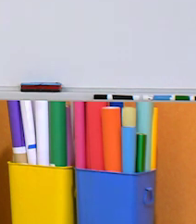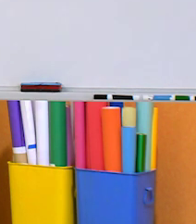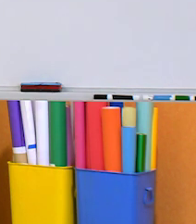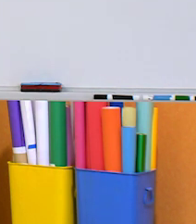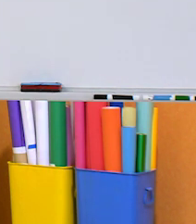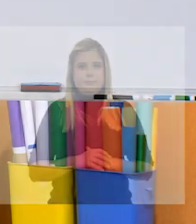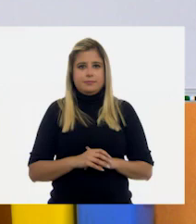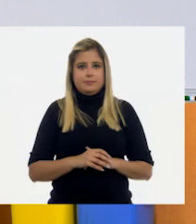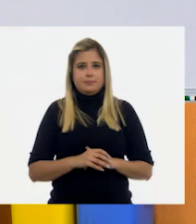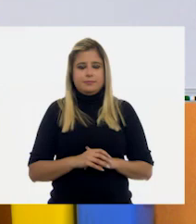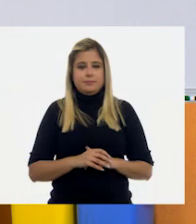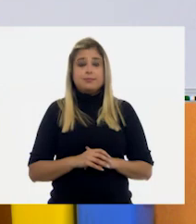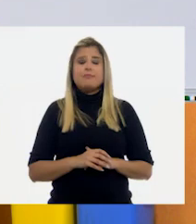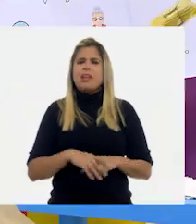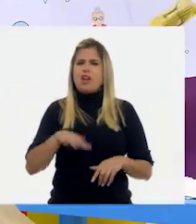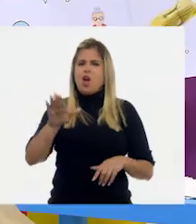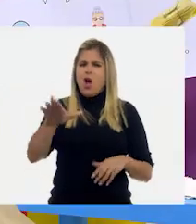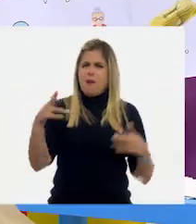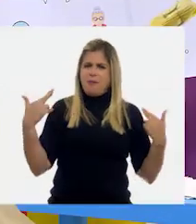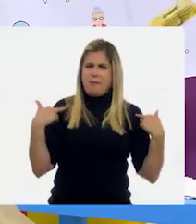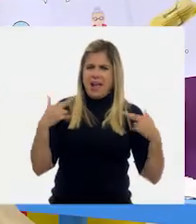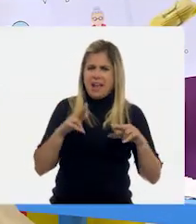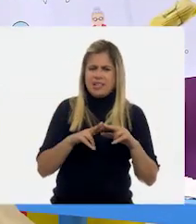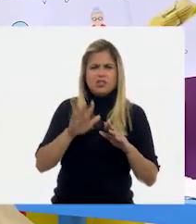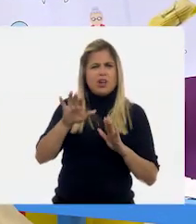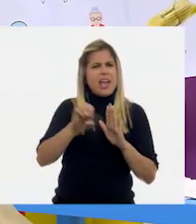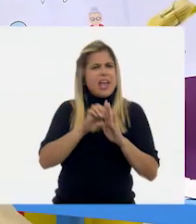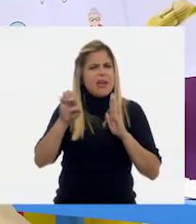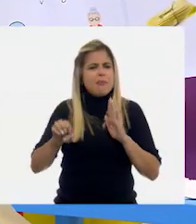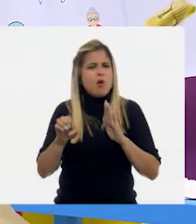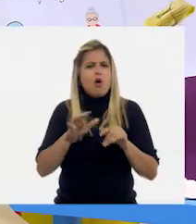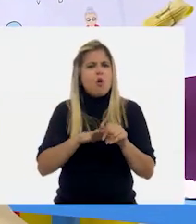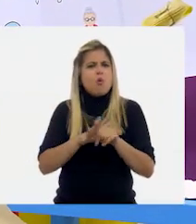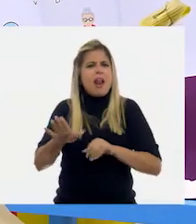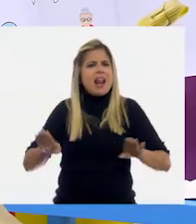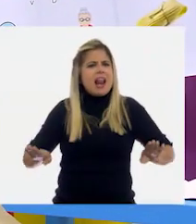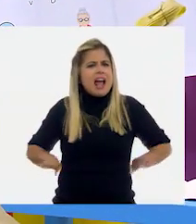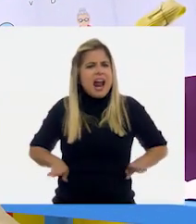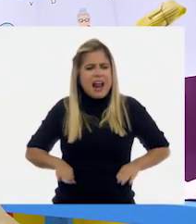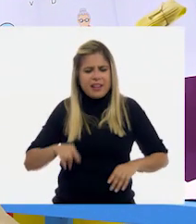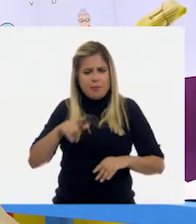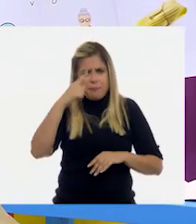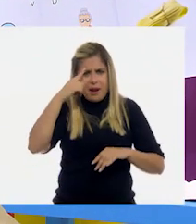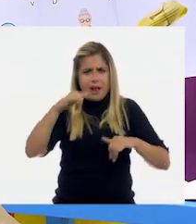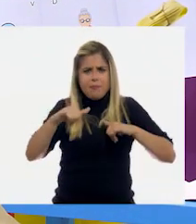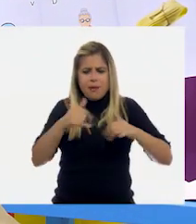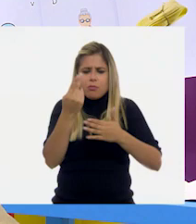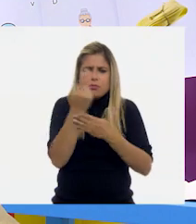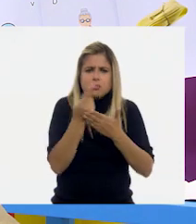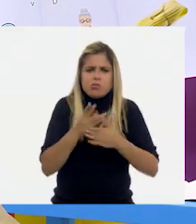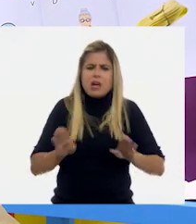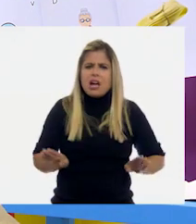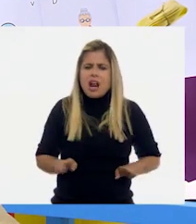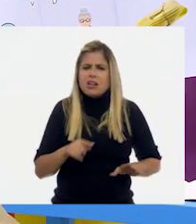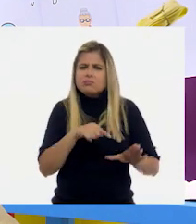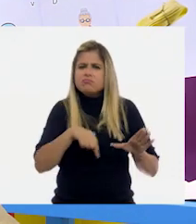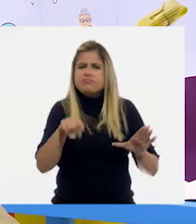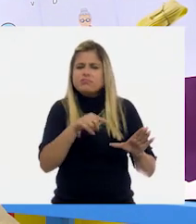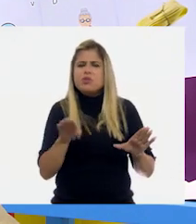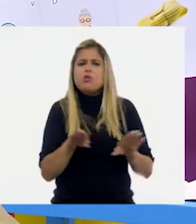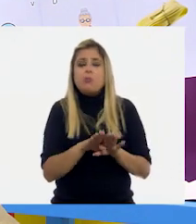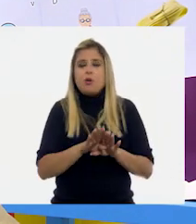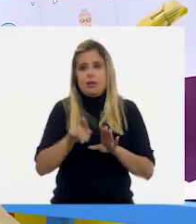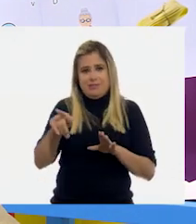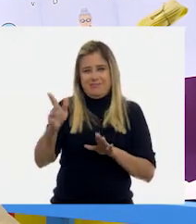ichu. Oiga, maestra, y por ejemplo, ¿qué características debe tener un croquis? Por ejemplo, ya nos